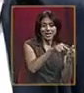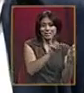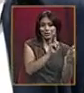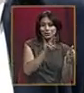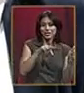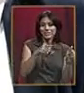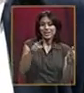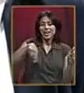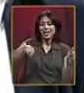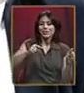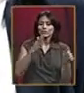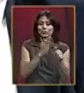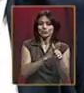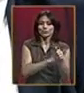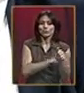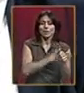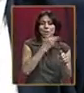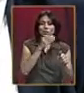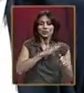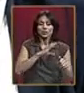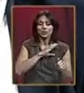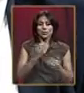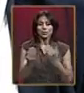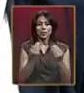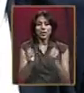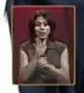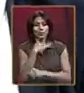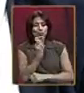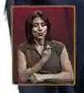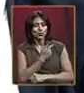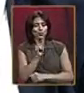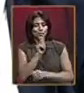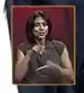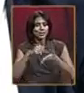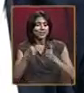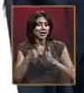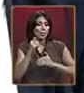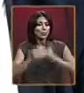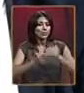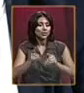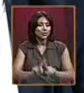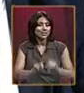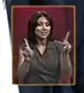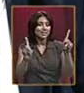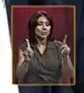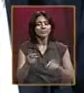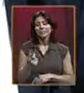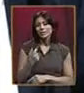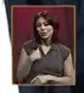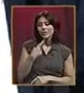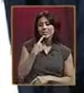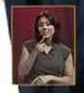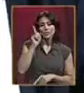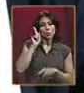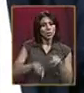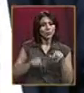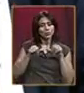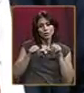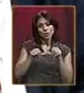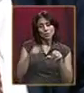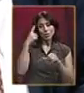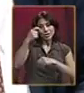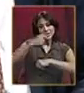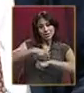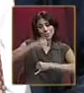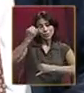Sino que tienen un proceso distinto. No, yo lo que iba a decir es que no podemos seguir adelante porque el tiempo se